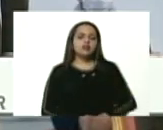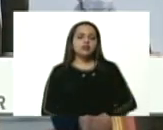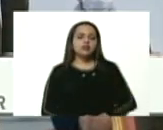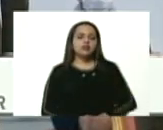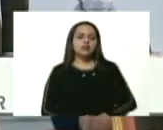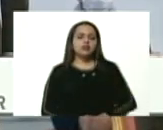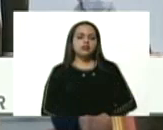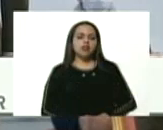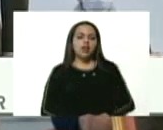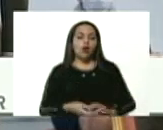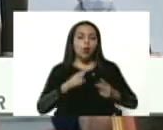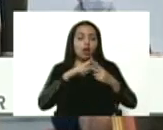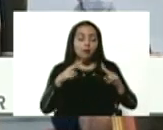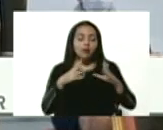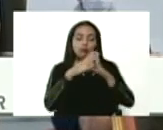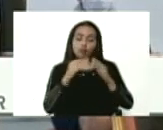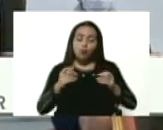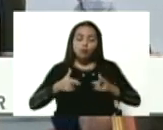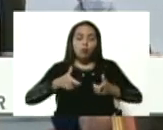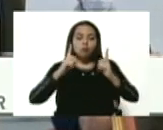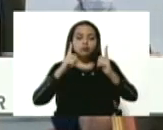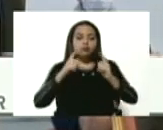Con la paz todo es posible.